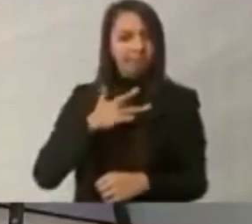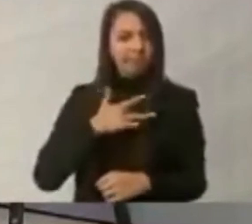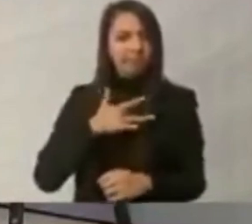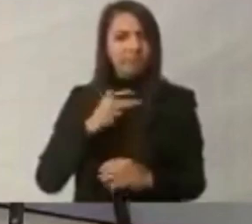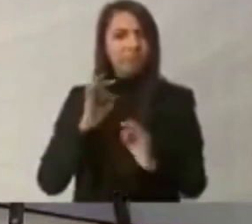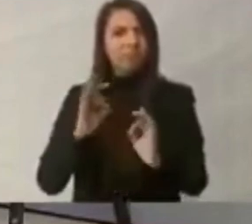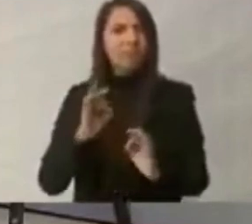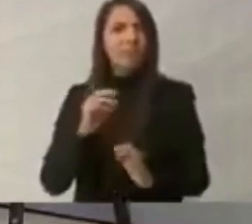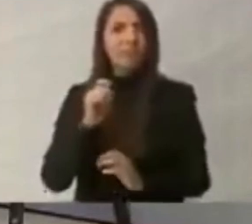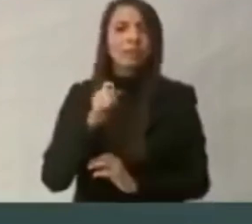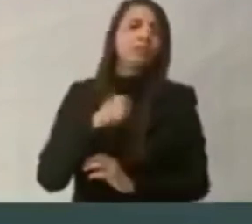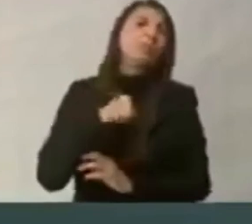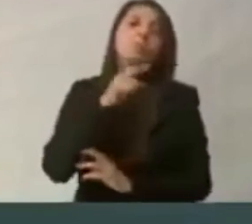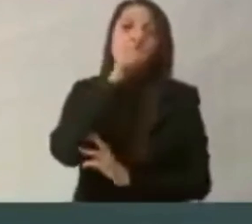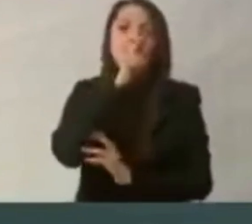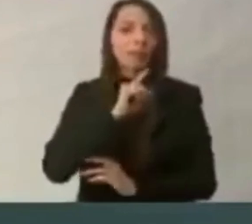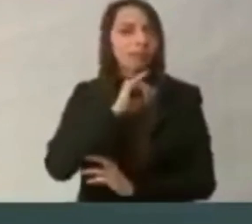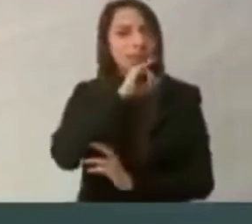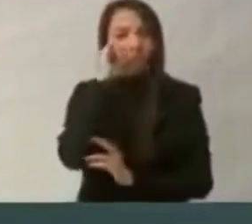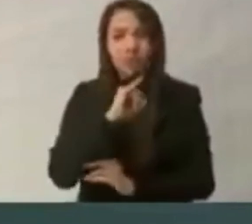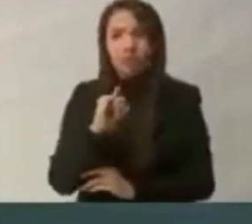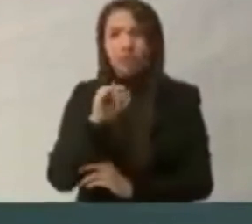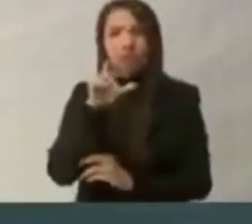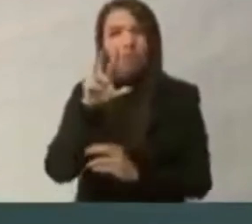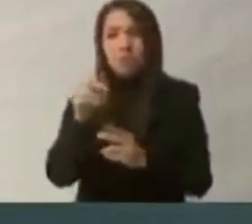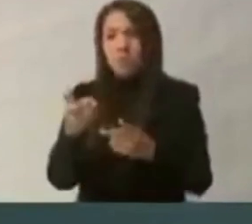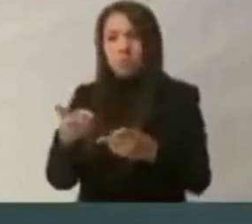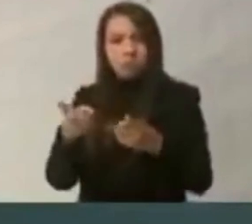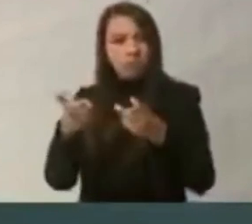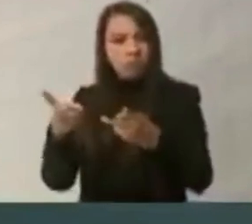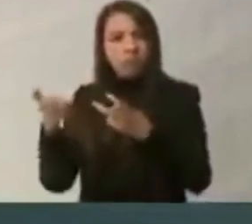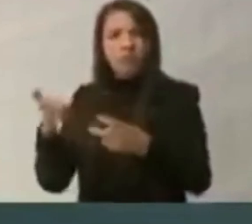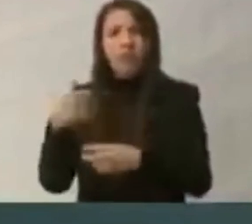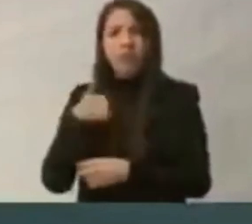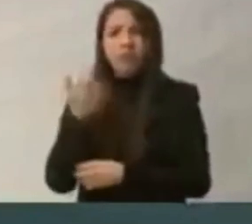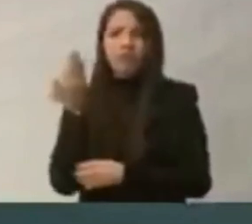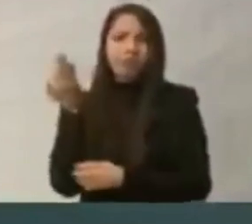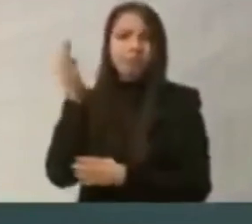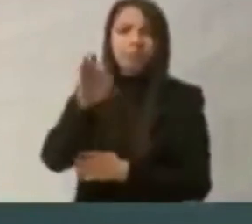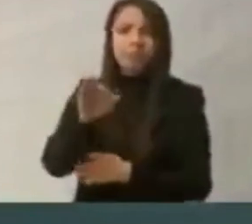no robar y no traicionar al pueblo. Muchas gracias.